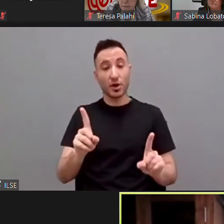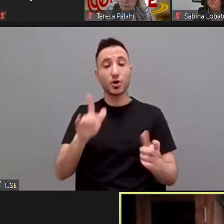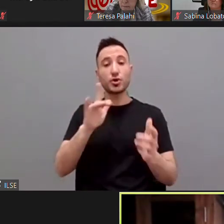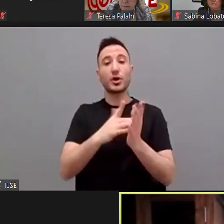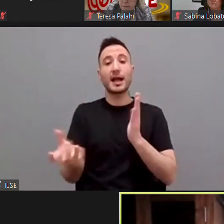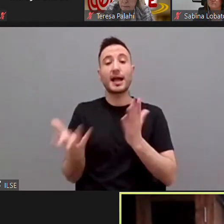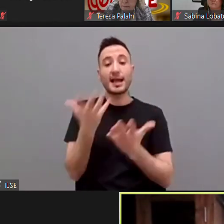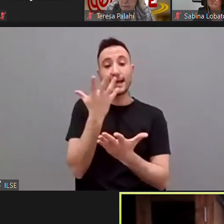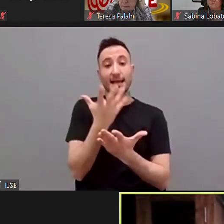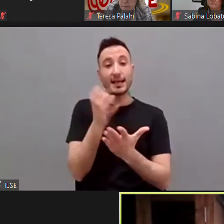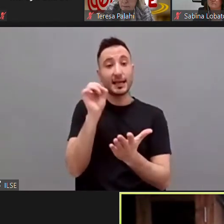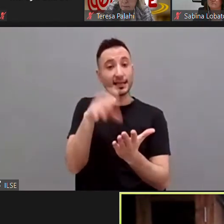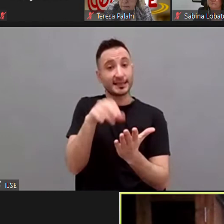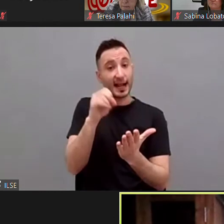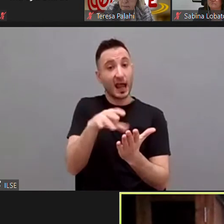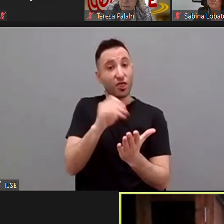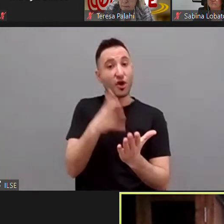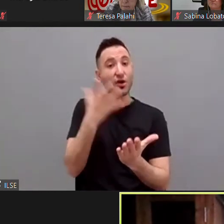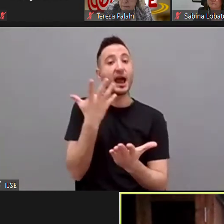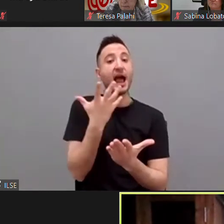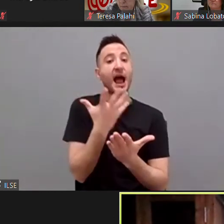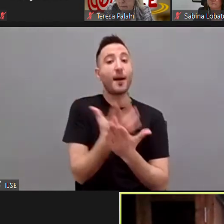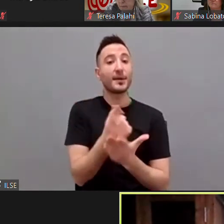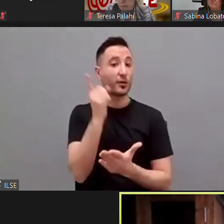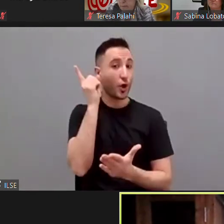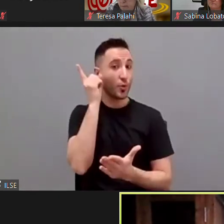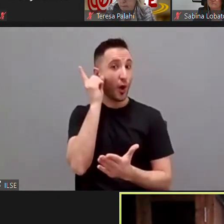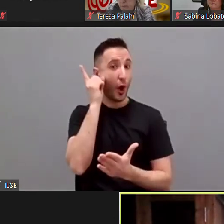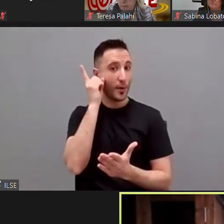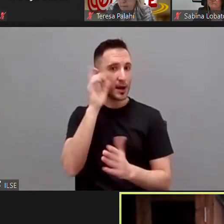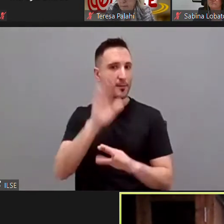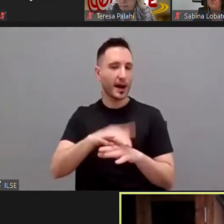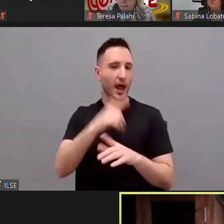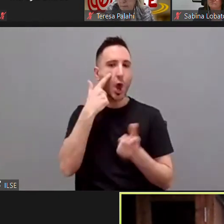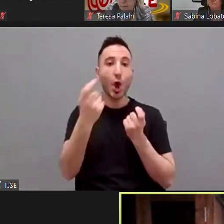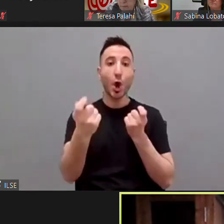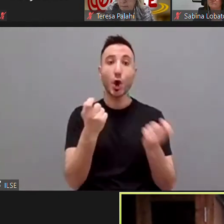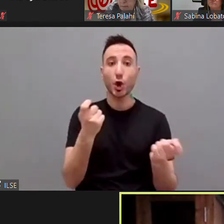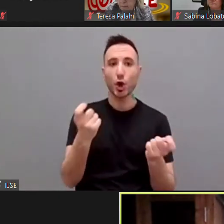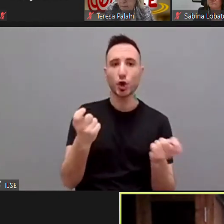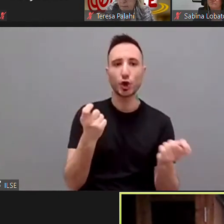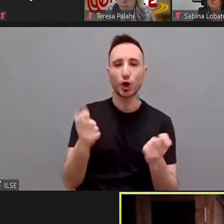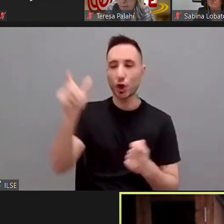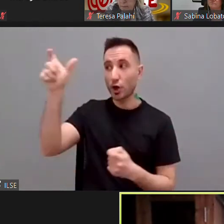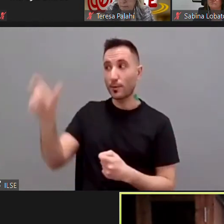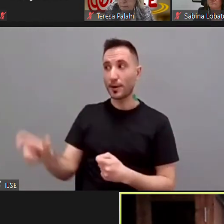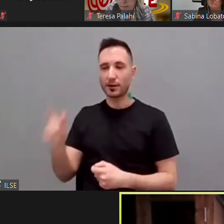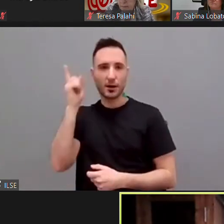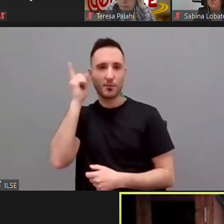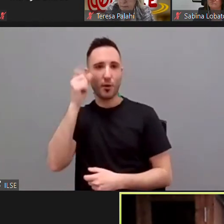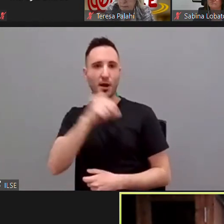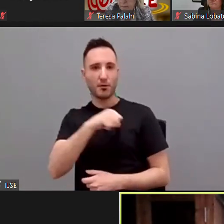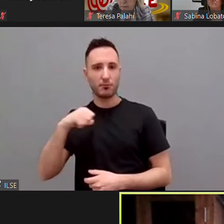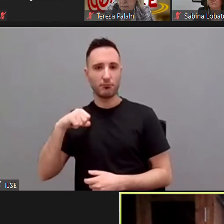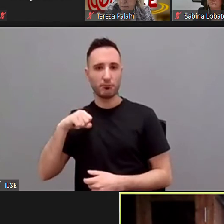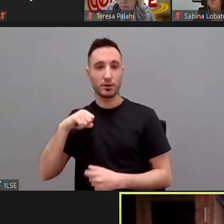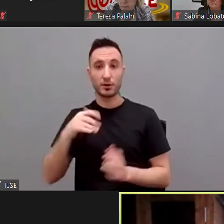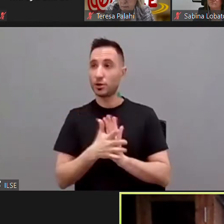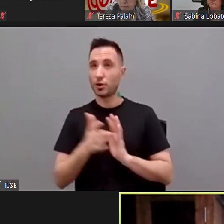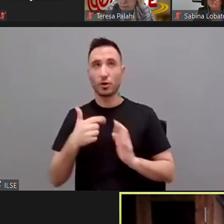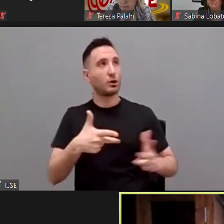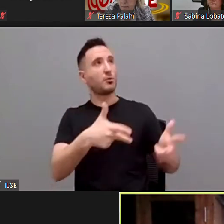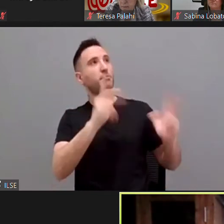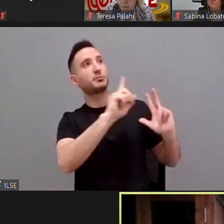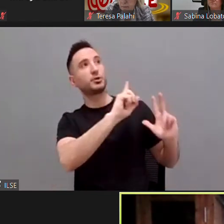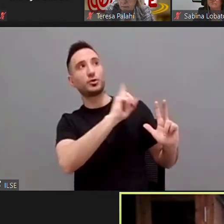control en los dispositivos del trabajador que sean propiedad del trabajador a menos de que él lo permita.